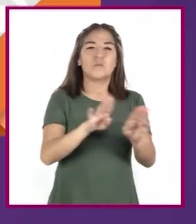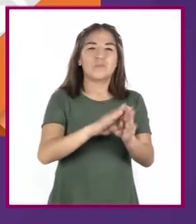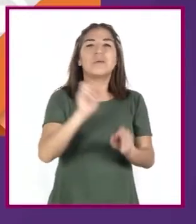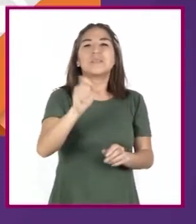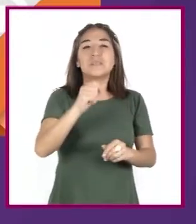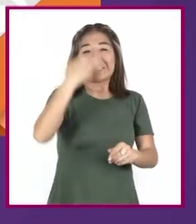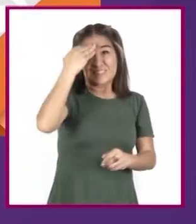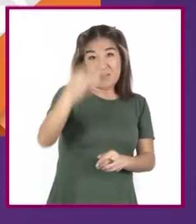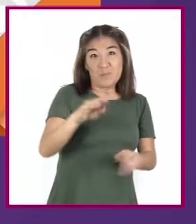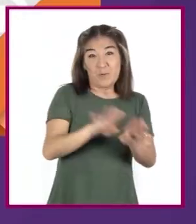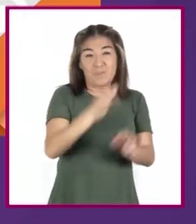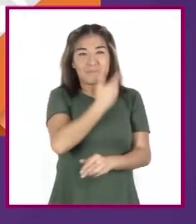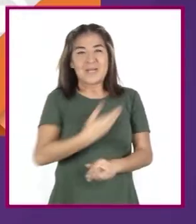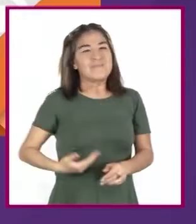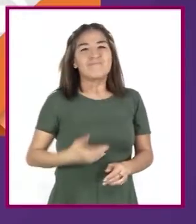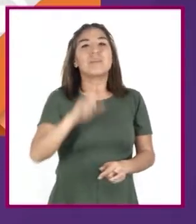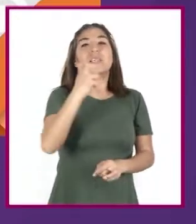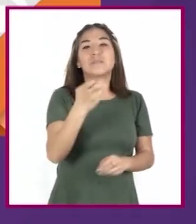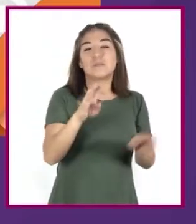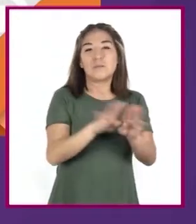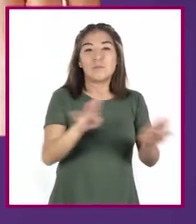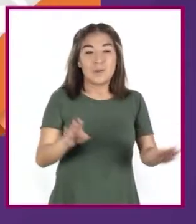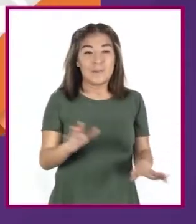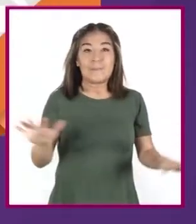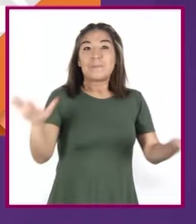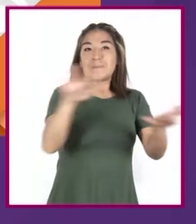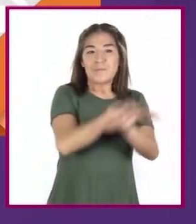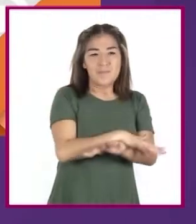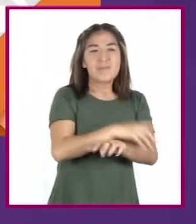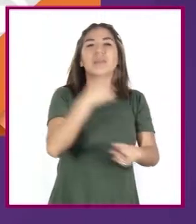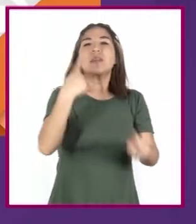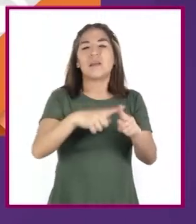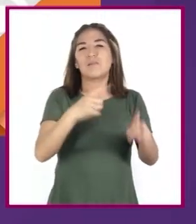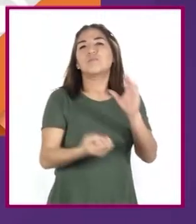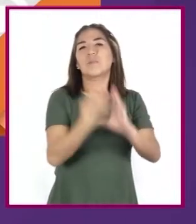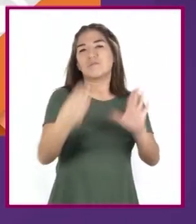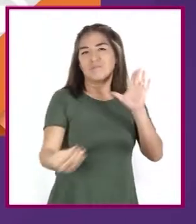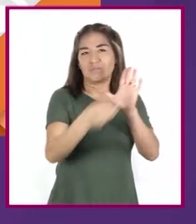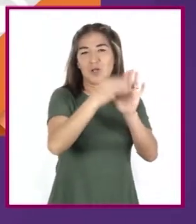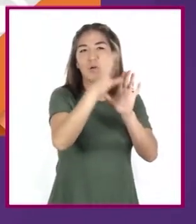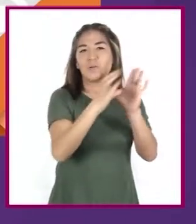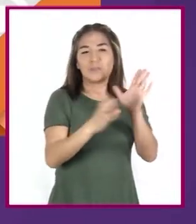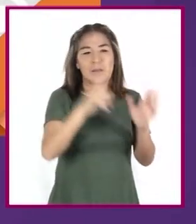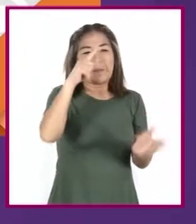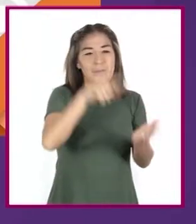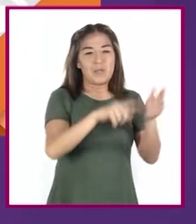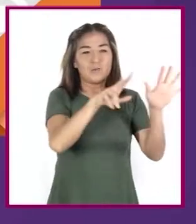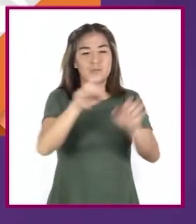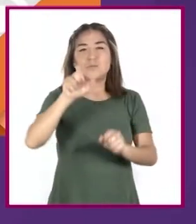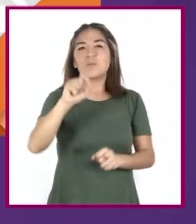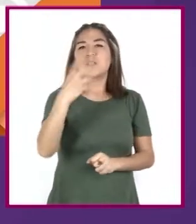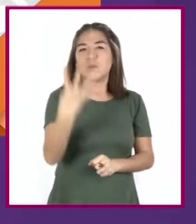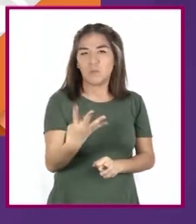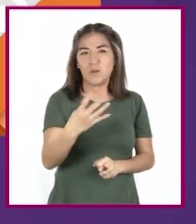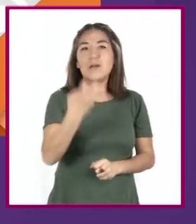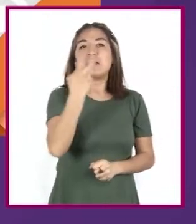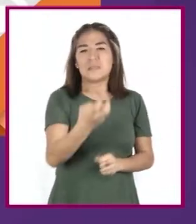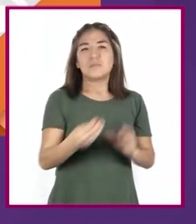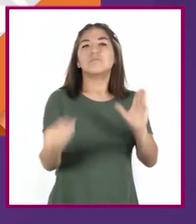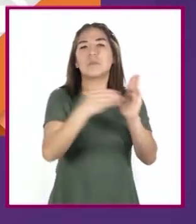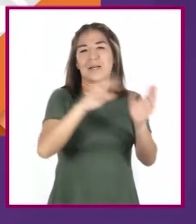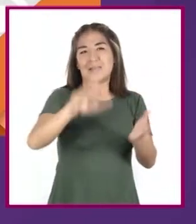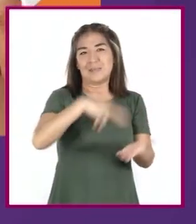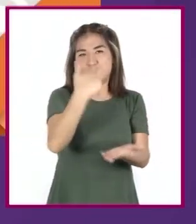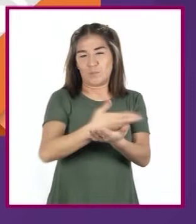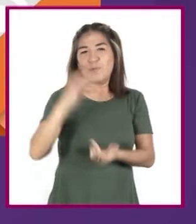mucho, ya que después de la abdicación de Agustín de Iturbide se promulgó la Constitución de 1824, que estableció la